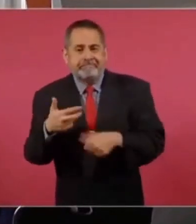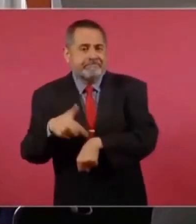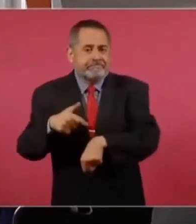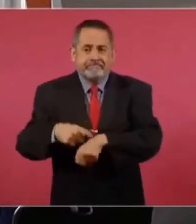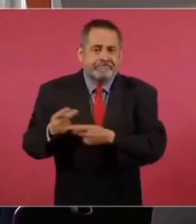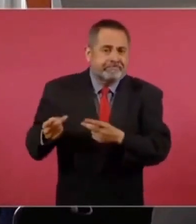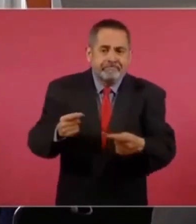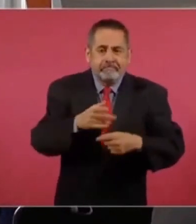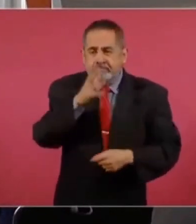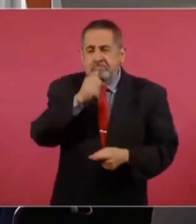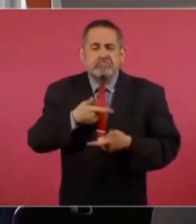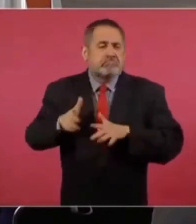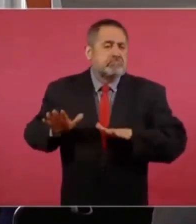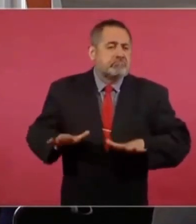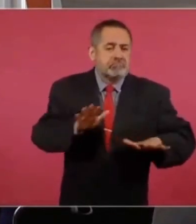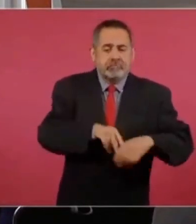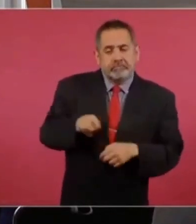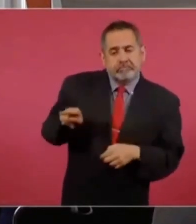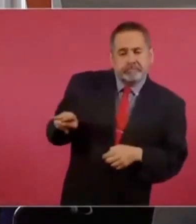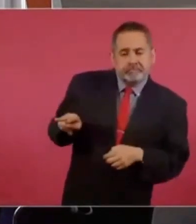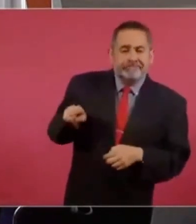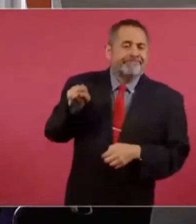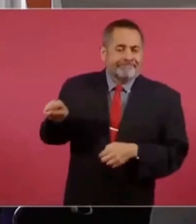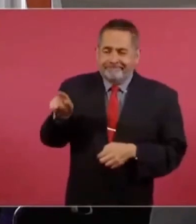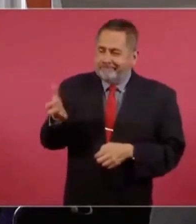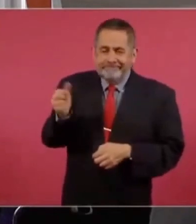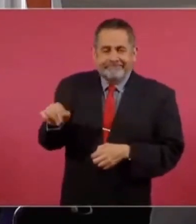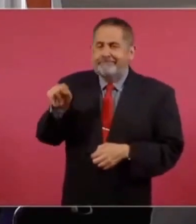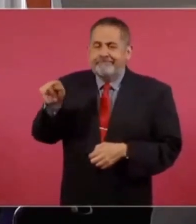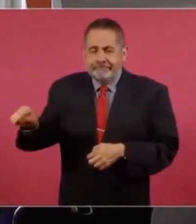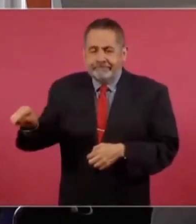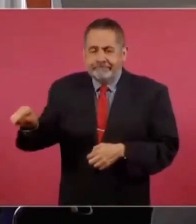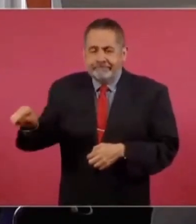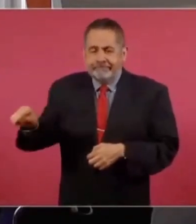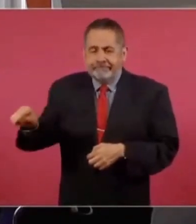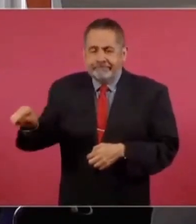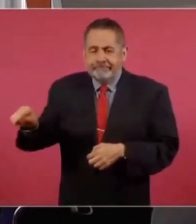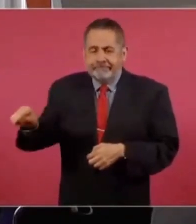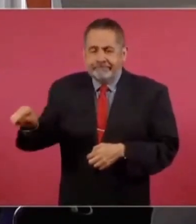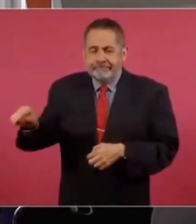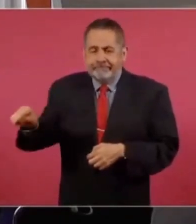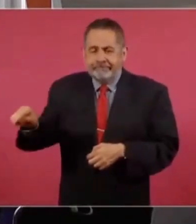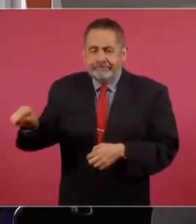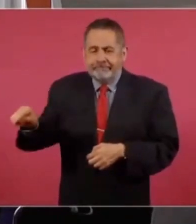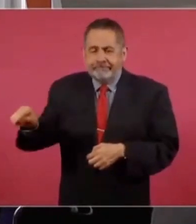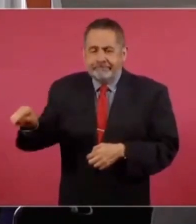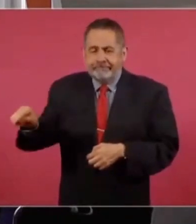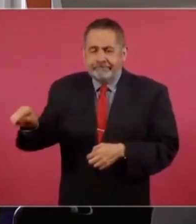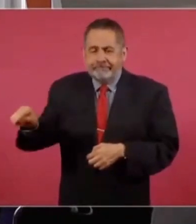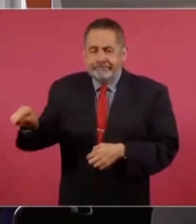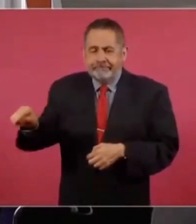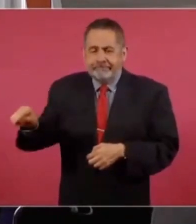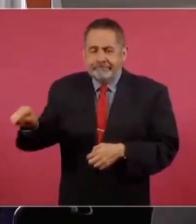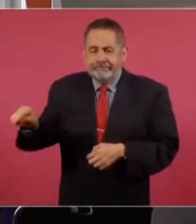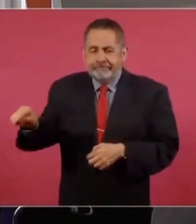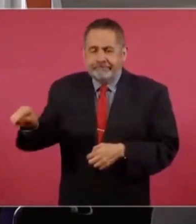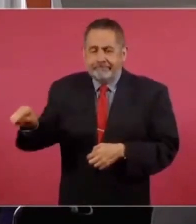perder. Eso no quiere decir que se le sintiera impaciente, nada de